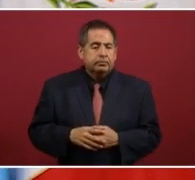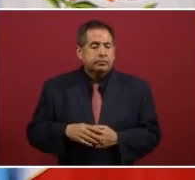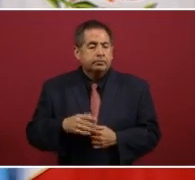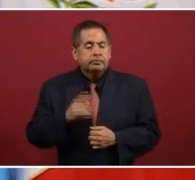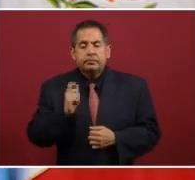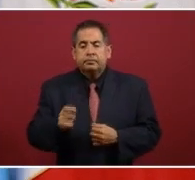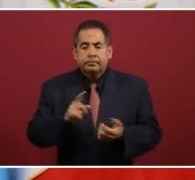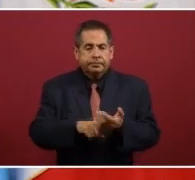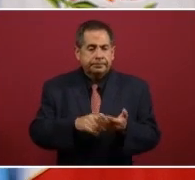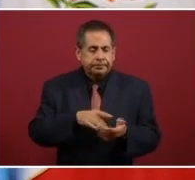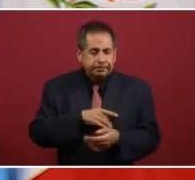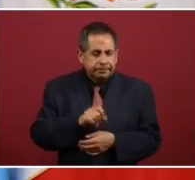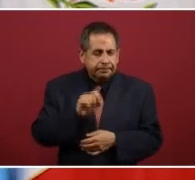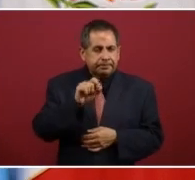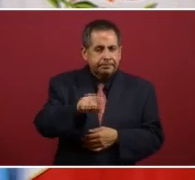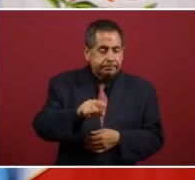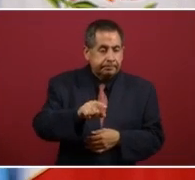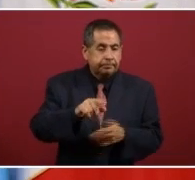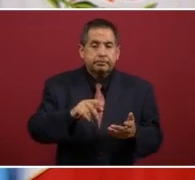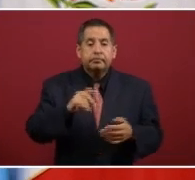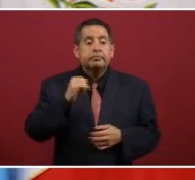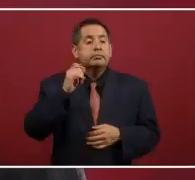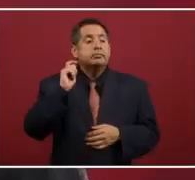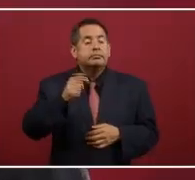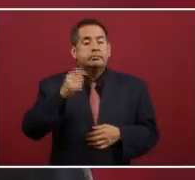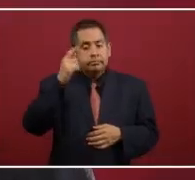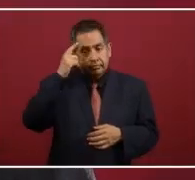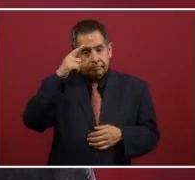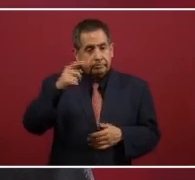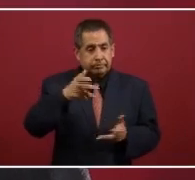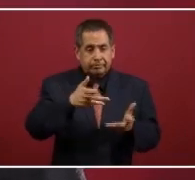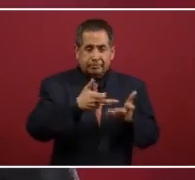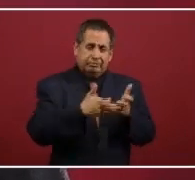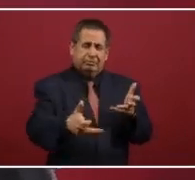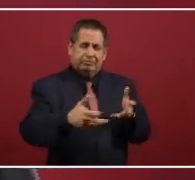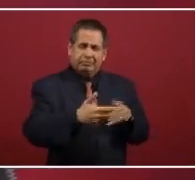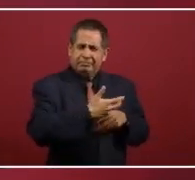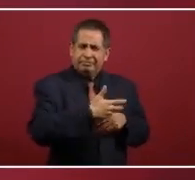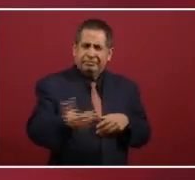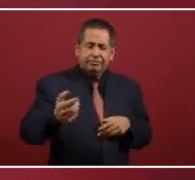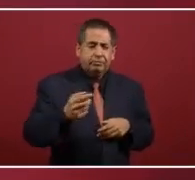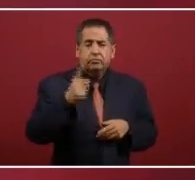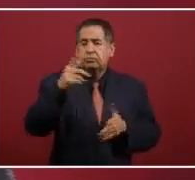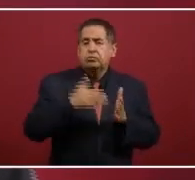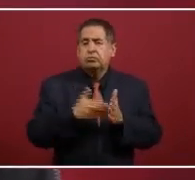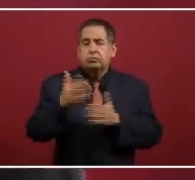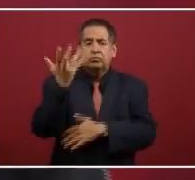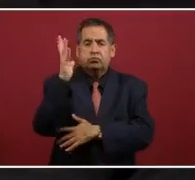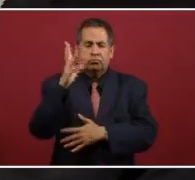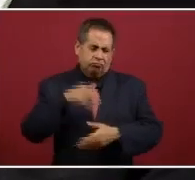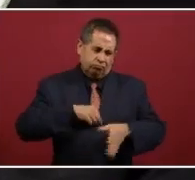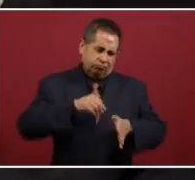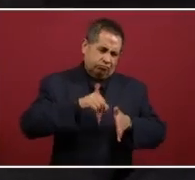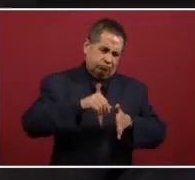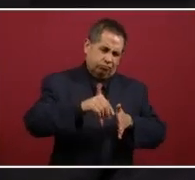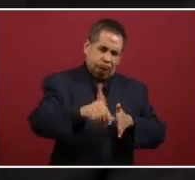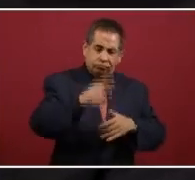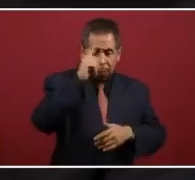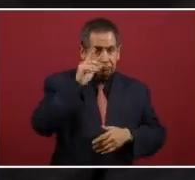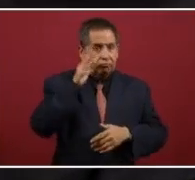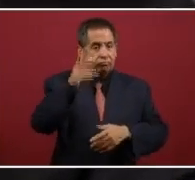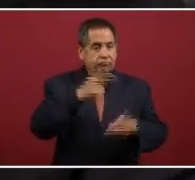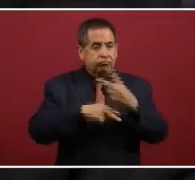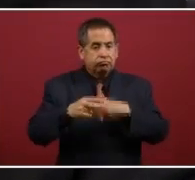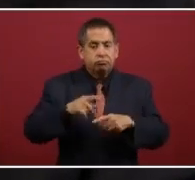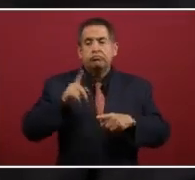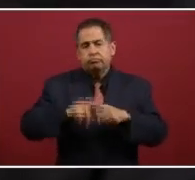sembrar 1 millón de hectáreas de árboles maderables y frutales. Es